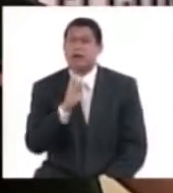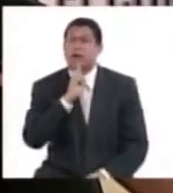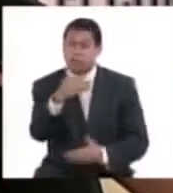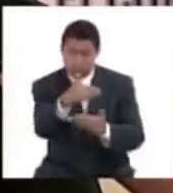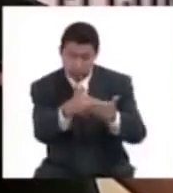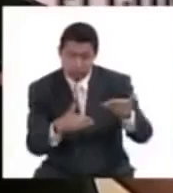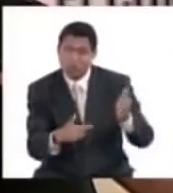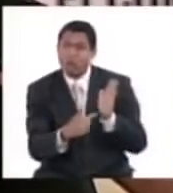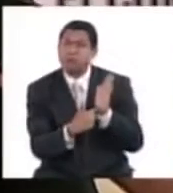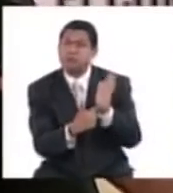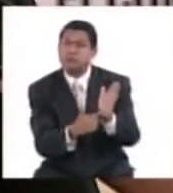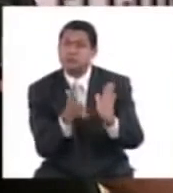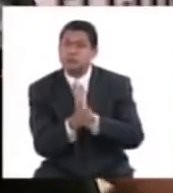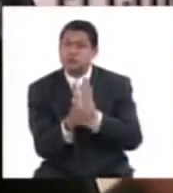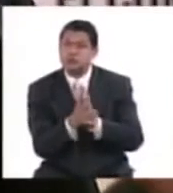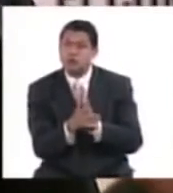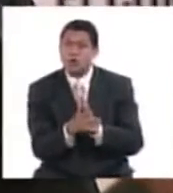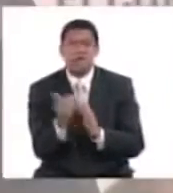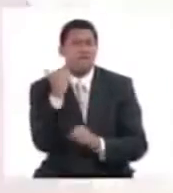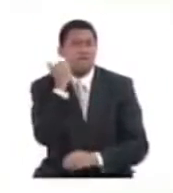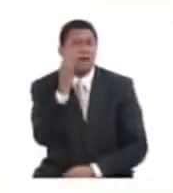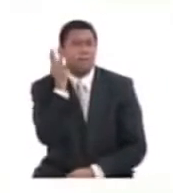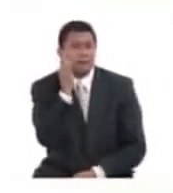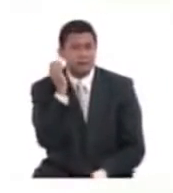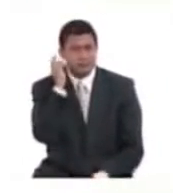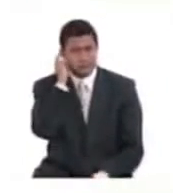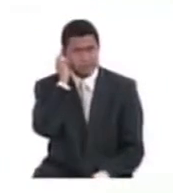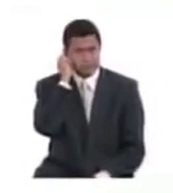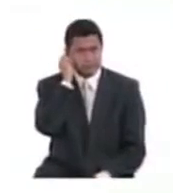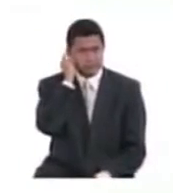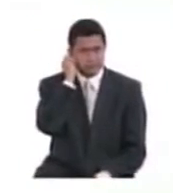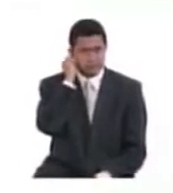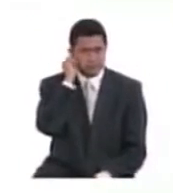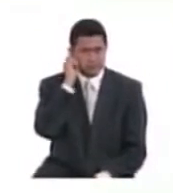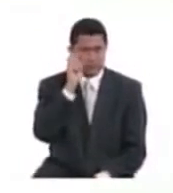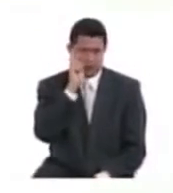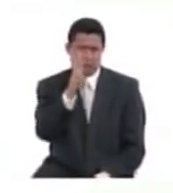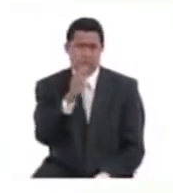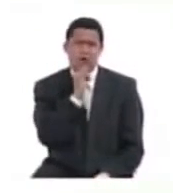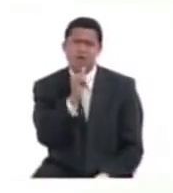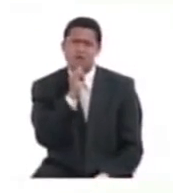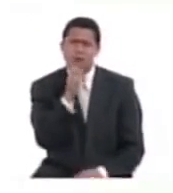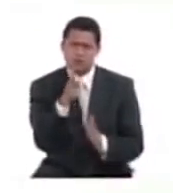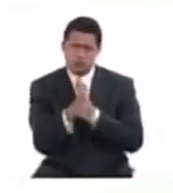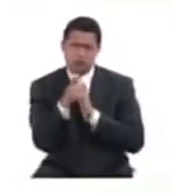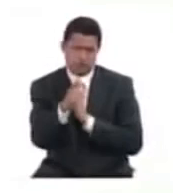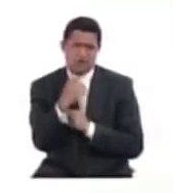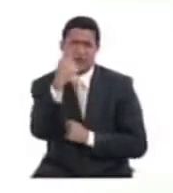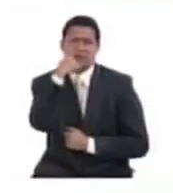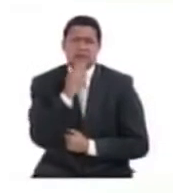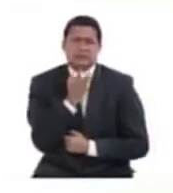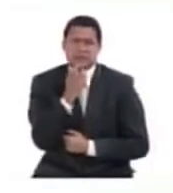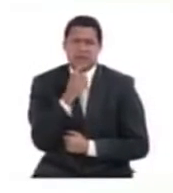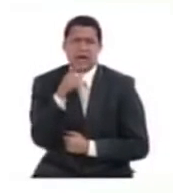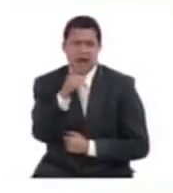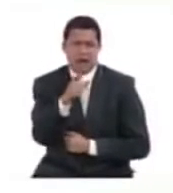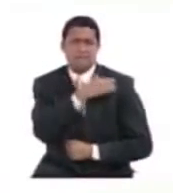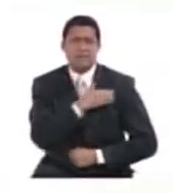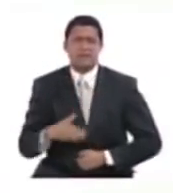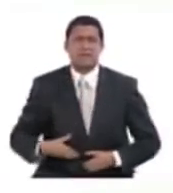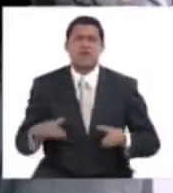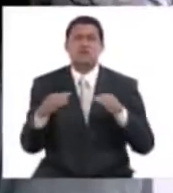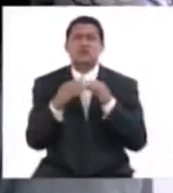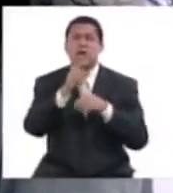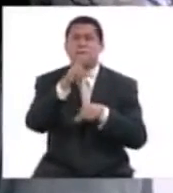reportado sobre la malaria. Doctora, veamos esta información relacionada a la histeria que da Douglas Leonatera, presidente de la